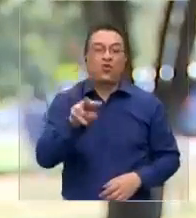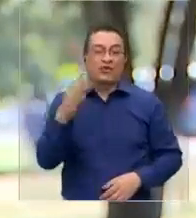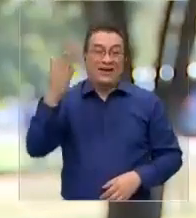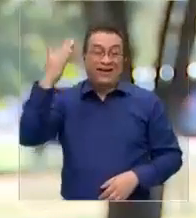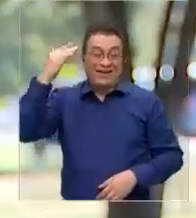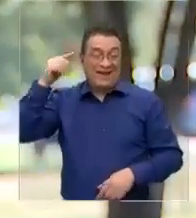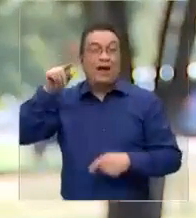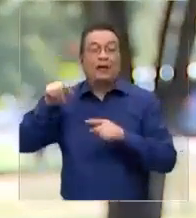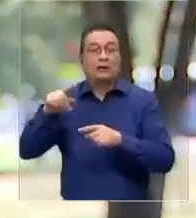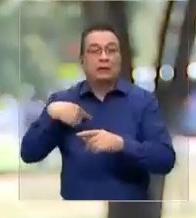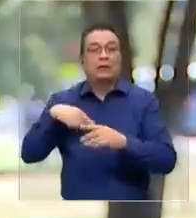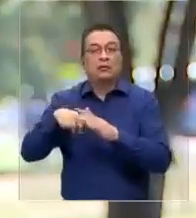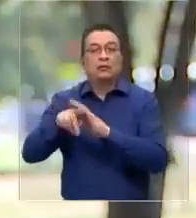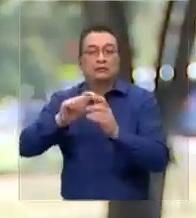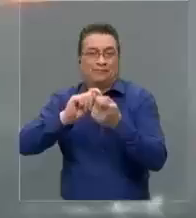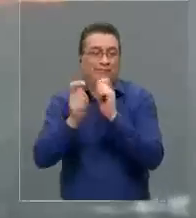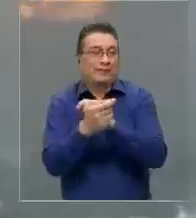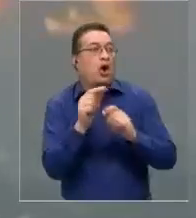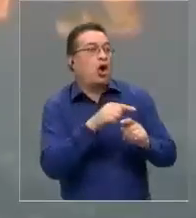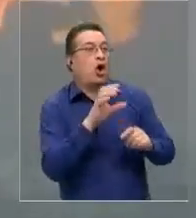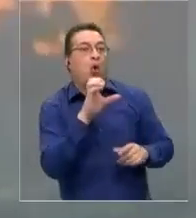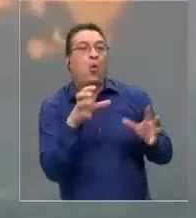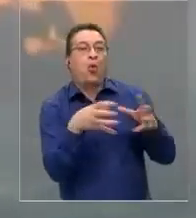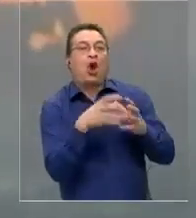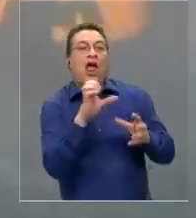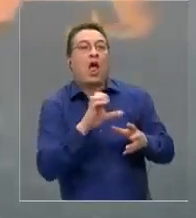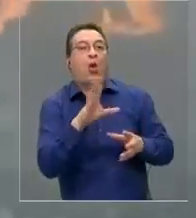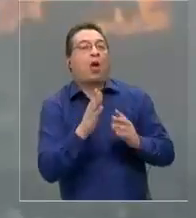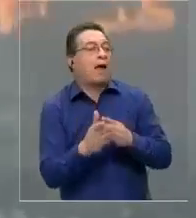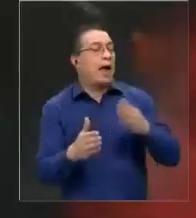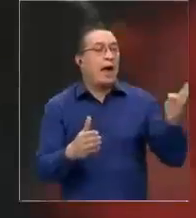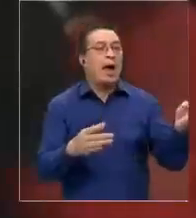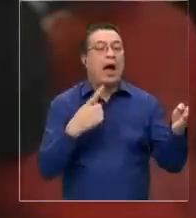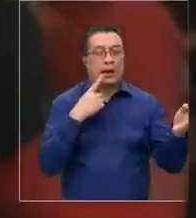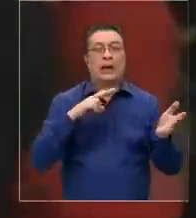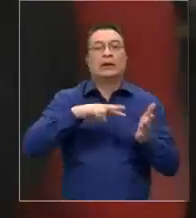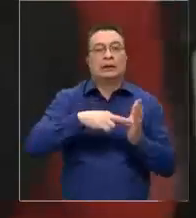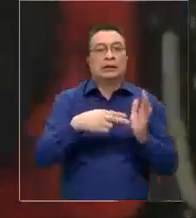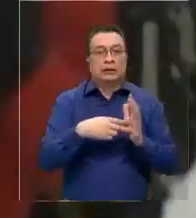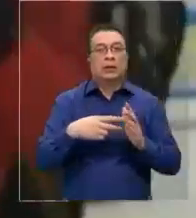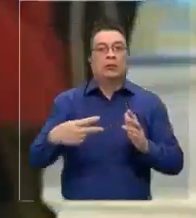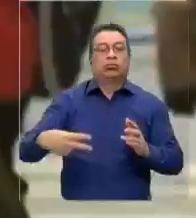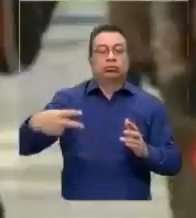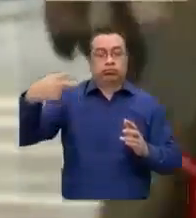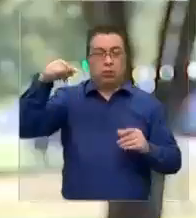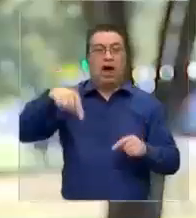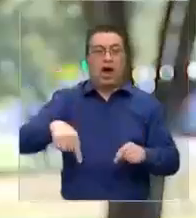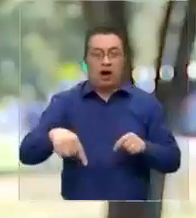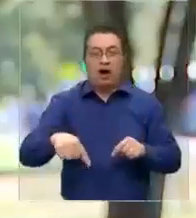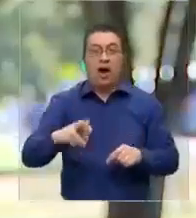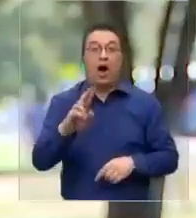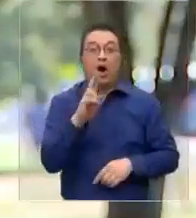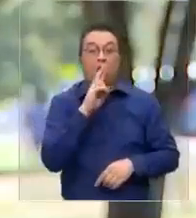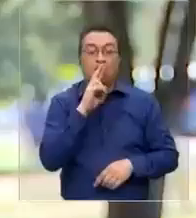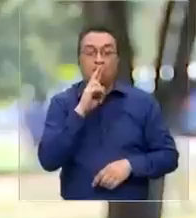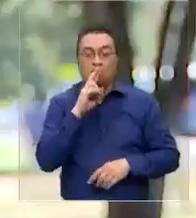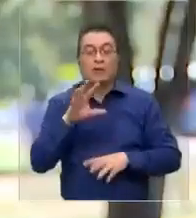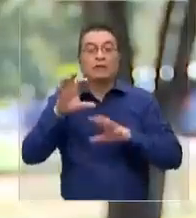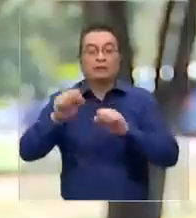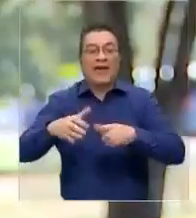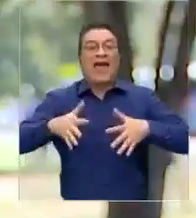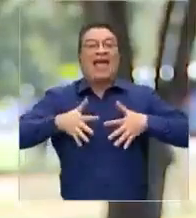buenas perspectivas la entrada a la membresía de la Unión Europea. Y eso va a derivar finalmente en el conflicto que observamos, donde Rusia se anexa